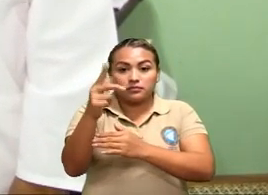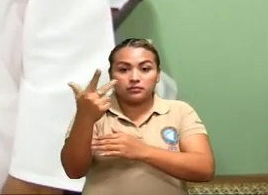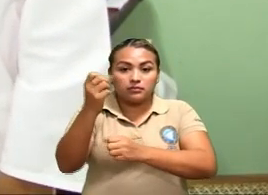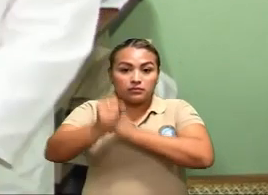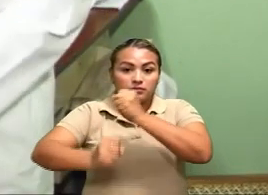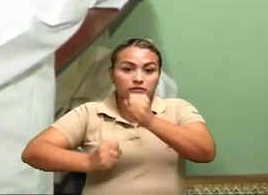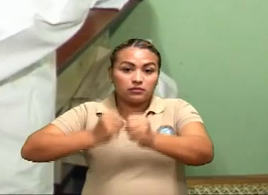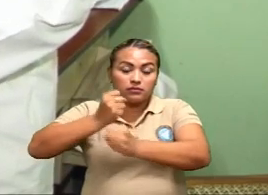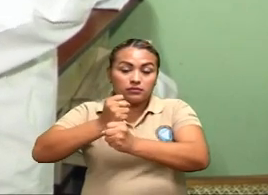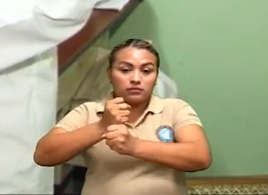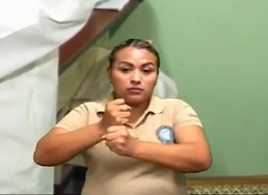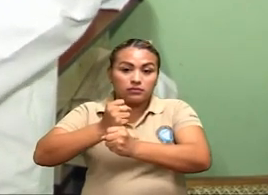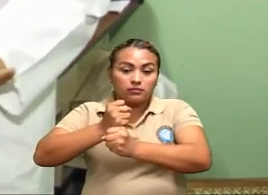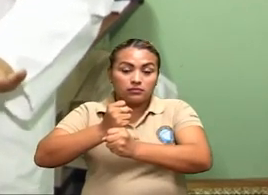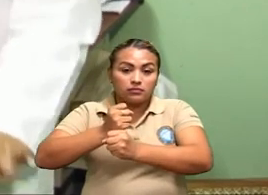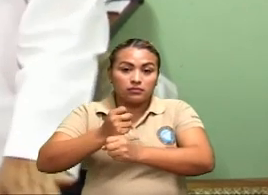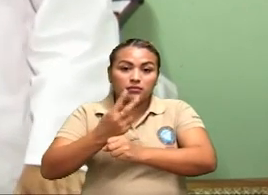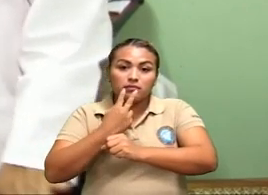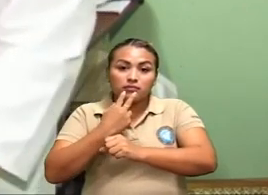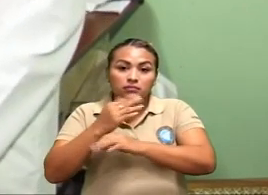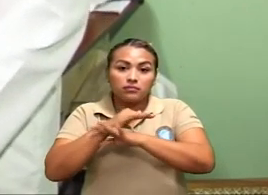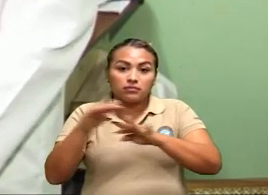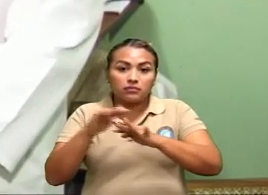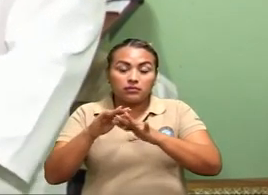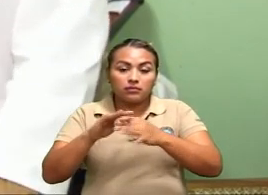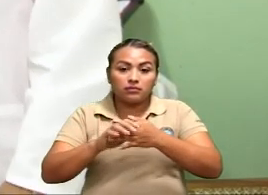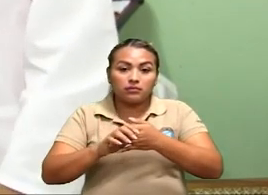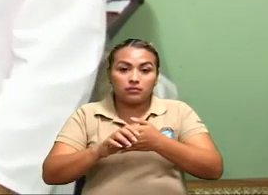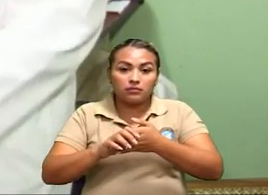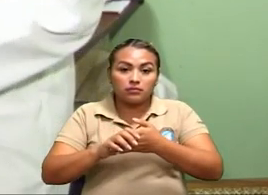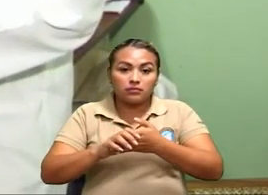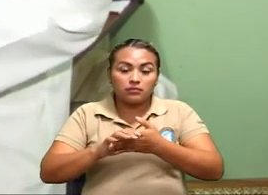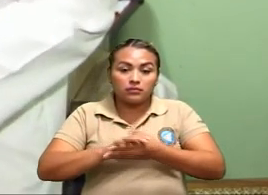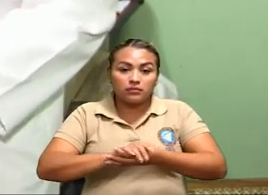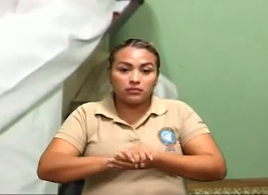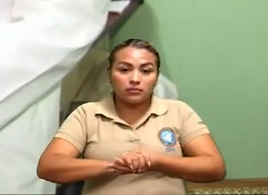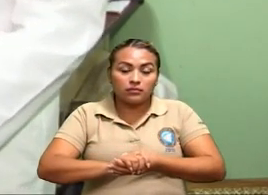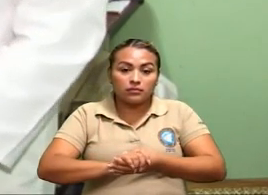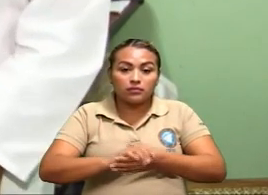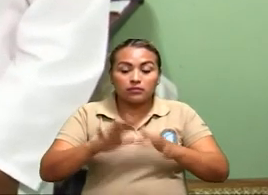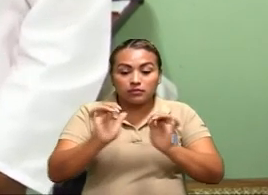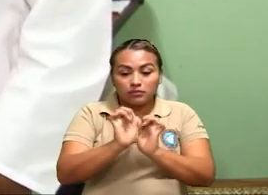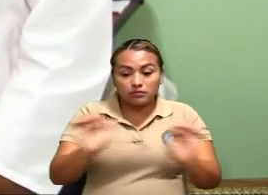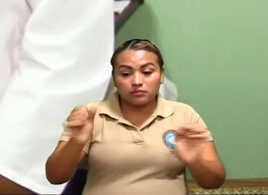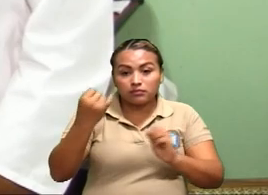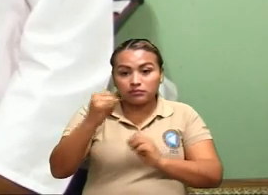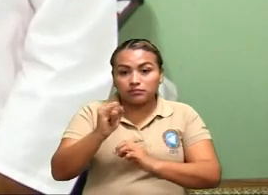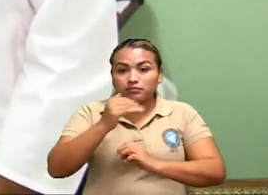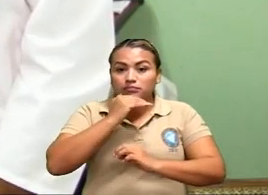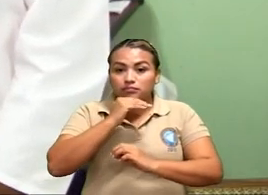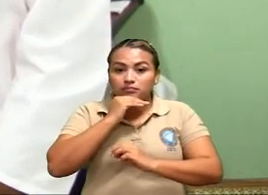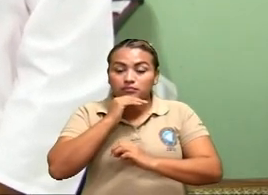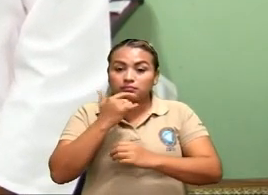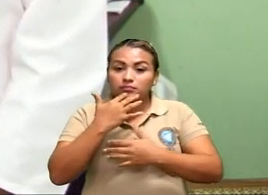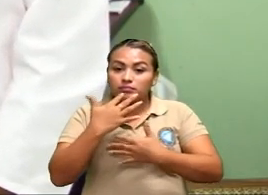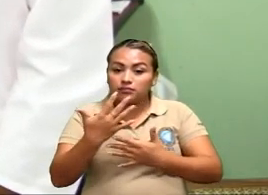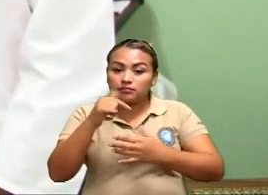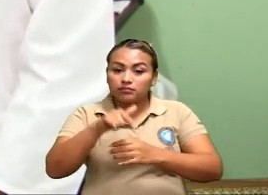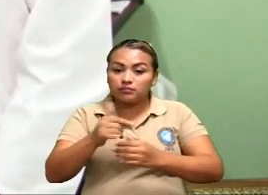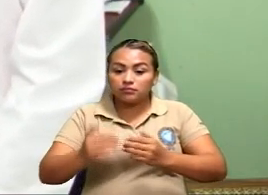¿verdad? Ya no nos medimos porque ya no crecemos. Los niños sí se les va haciendo mensual peso y